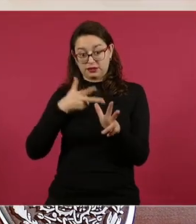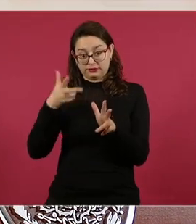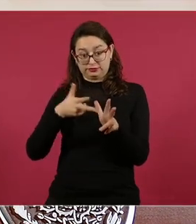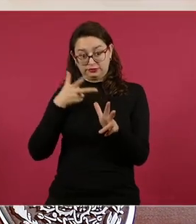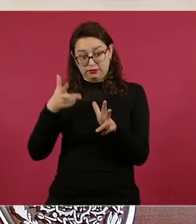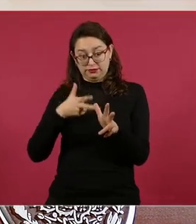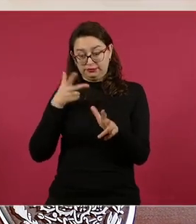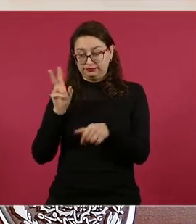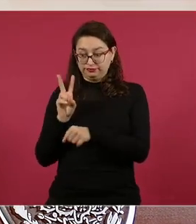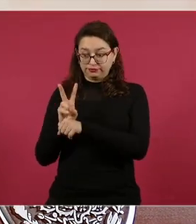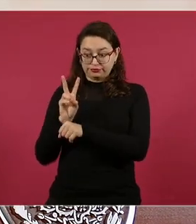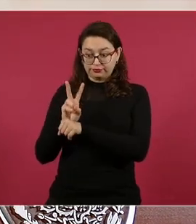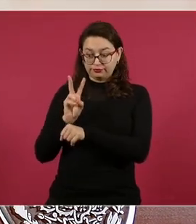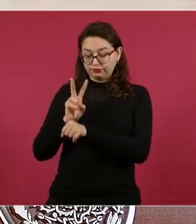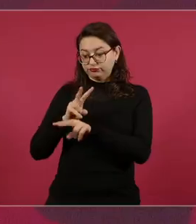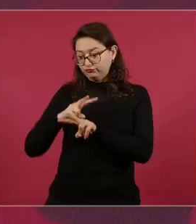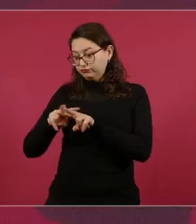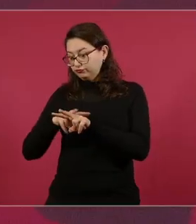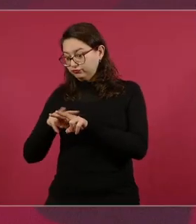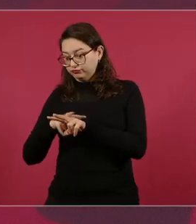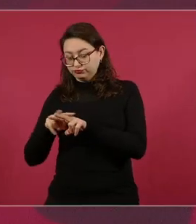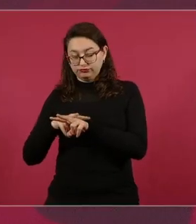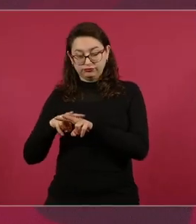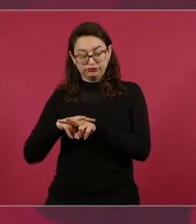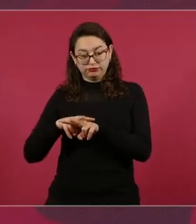de supervisión de la vía.